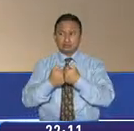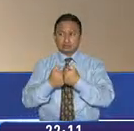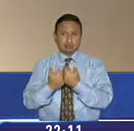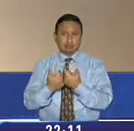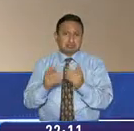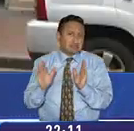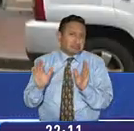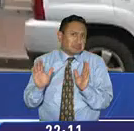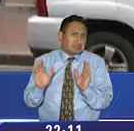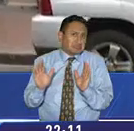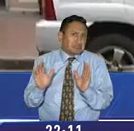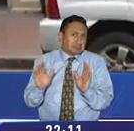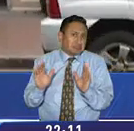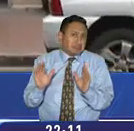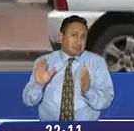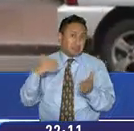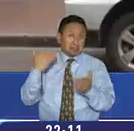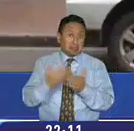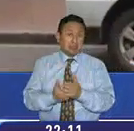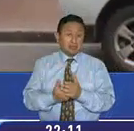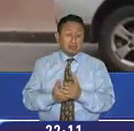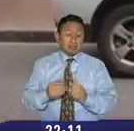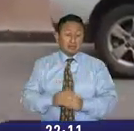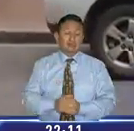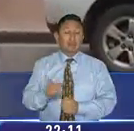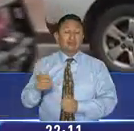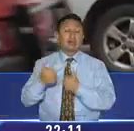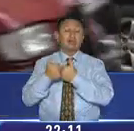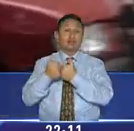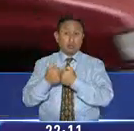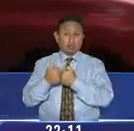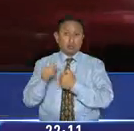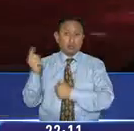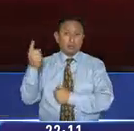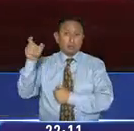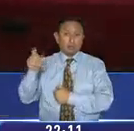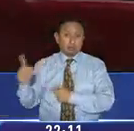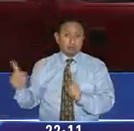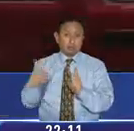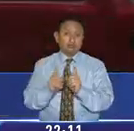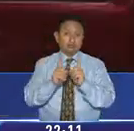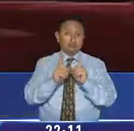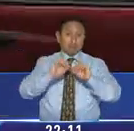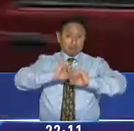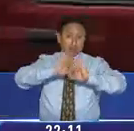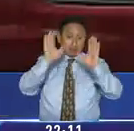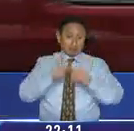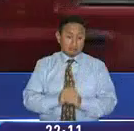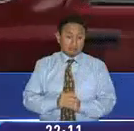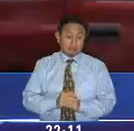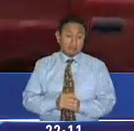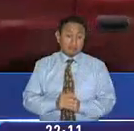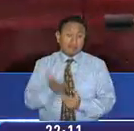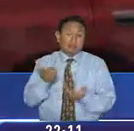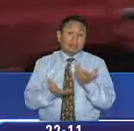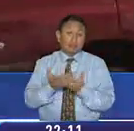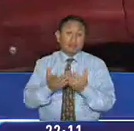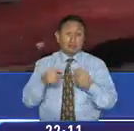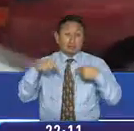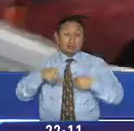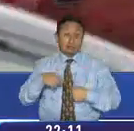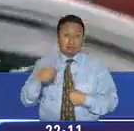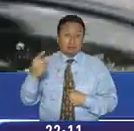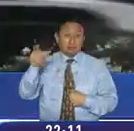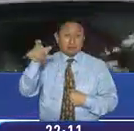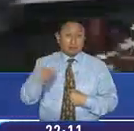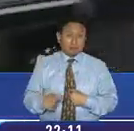que llegaba. La niña, que fue el novio porque fue el único que estuvo con ella en la madrugada. Tal vez él la drogó con algo, pero porque se sintiera mareada, el cuerpo pesado y